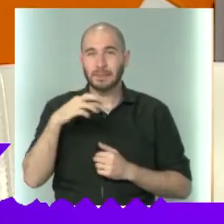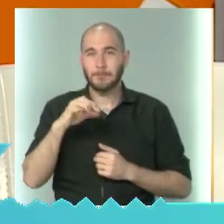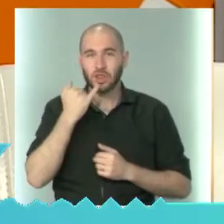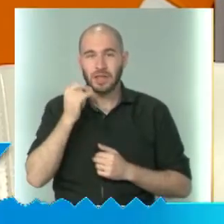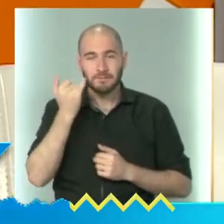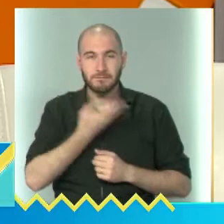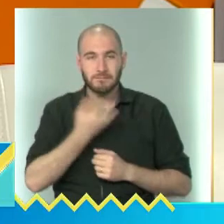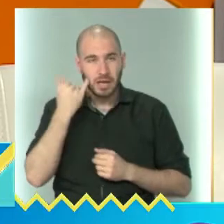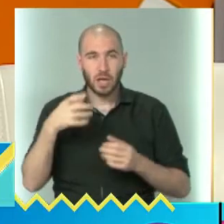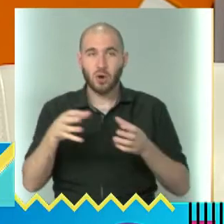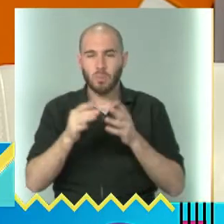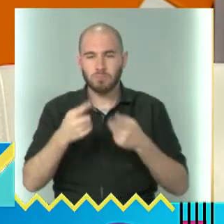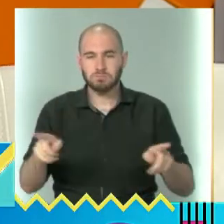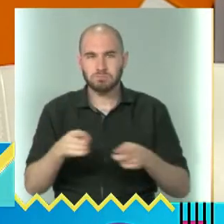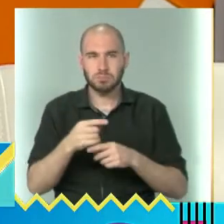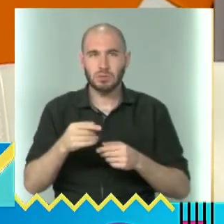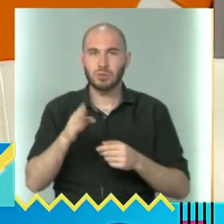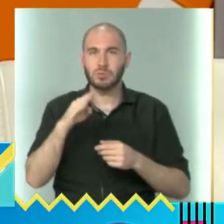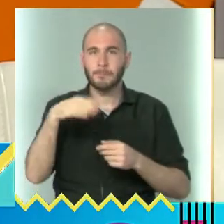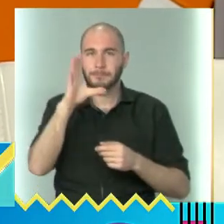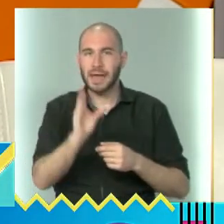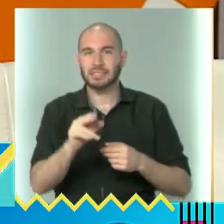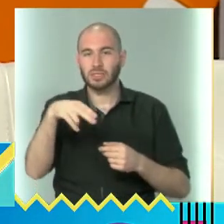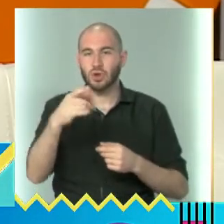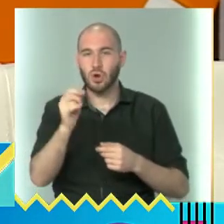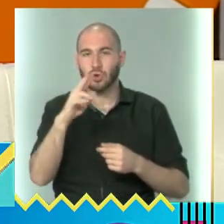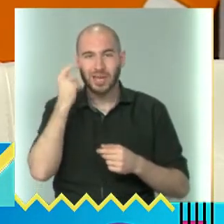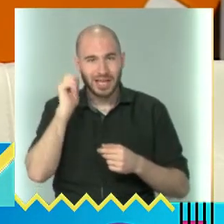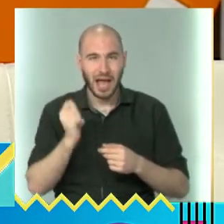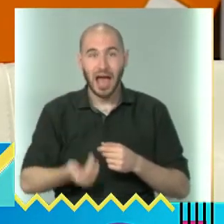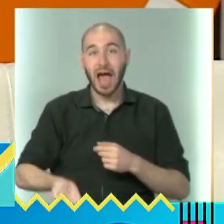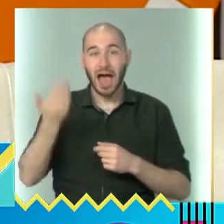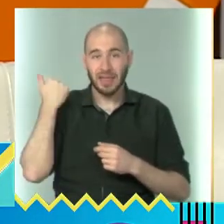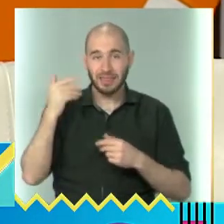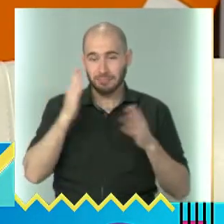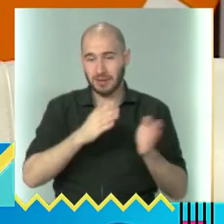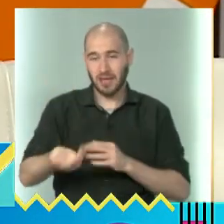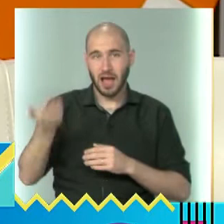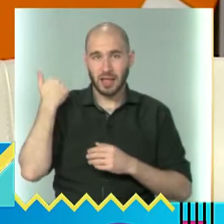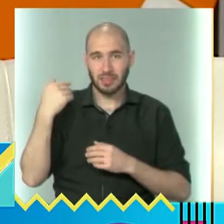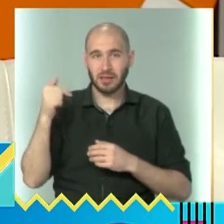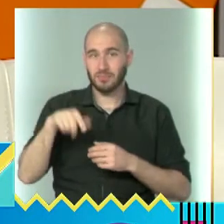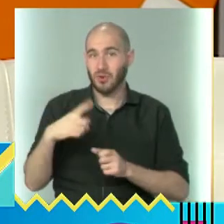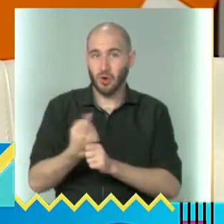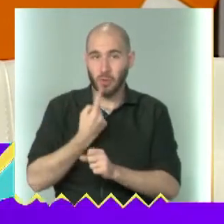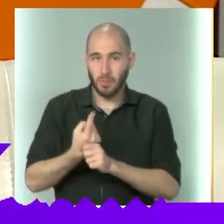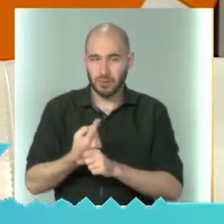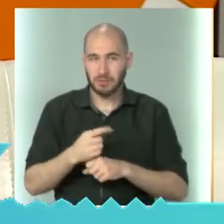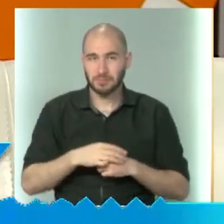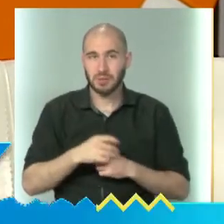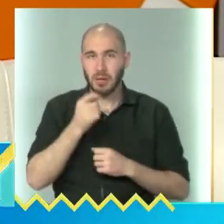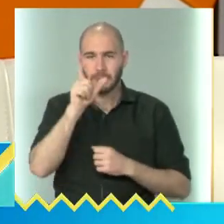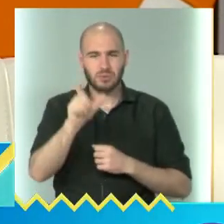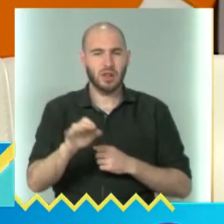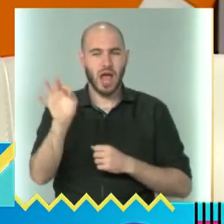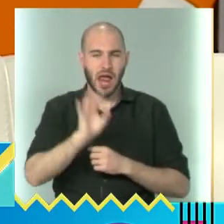podés escuchar una banda que toca en Noruega, cuando vos en otras épocas, en otras etapas, bien, vos no podías. Entonces capaz para el artista